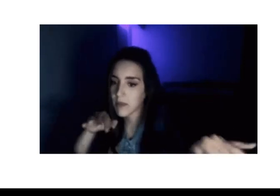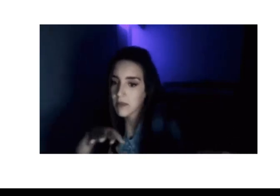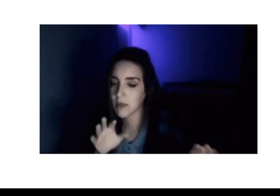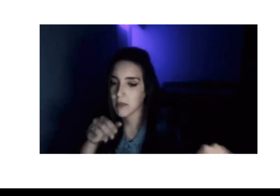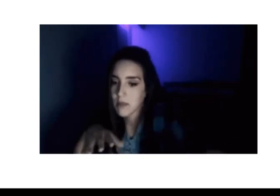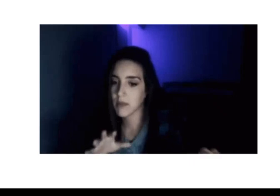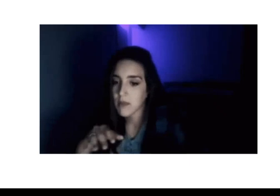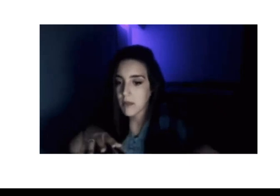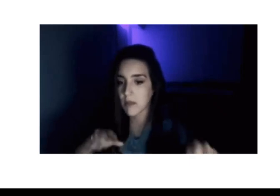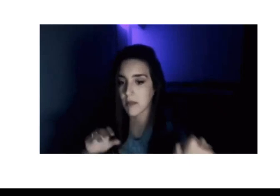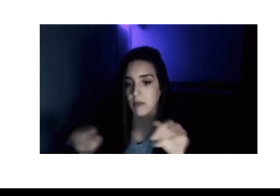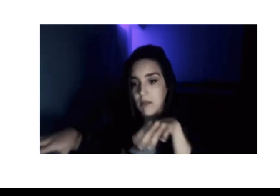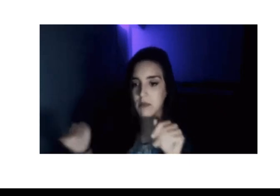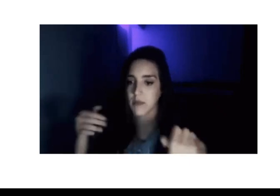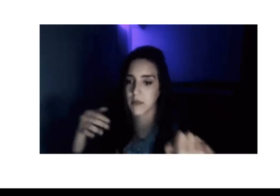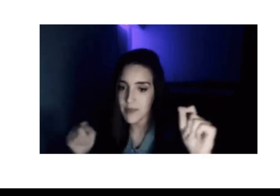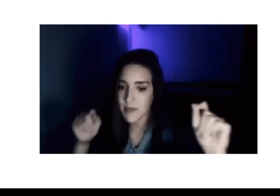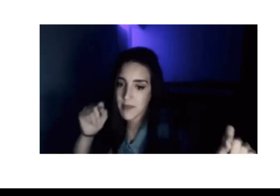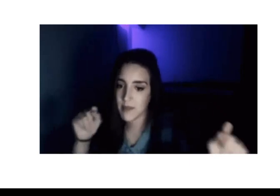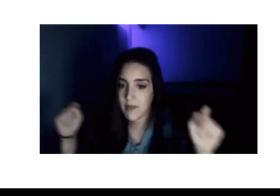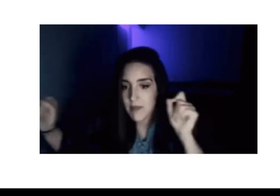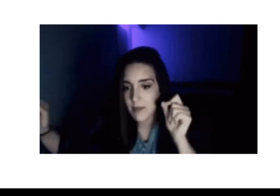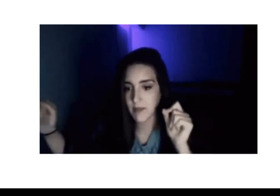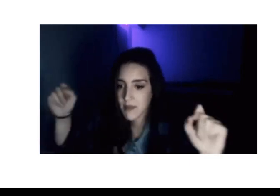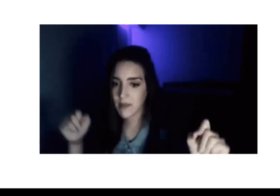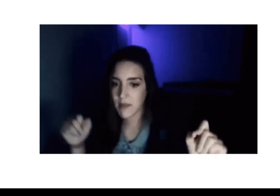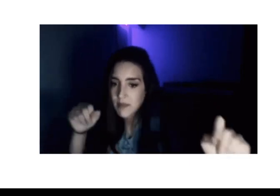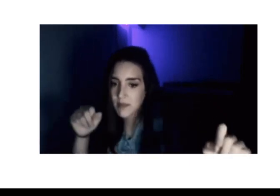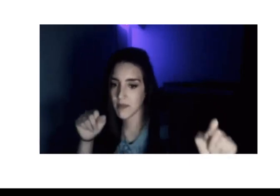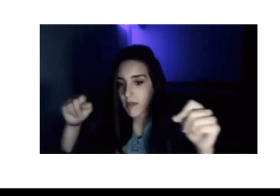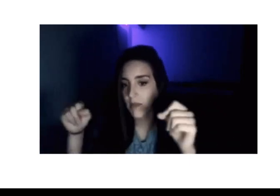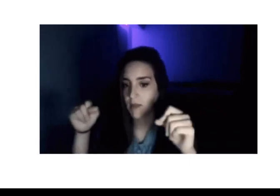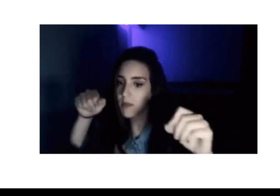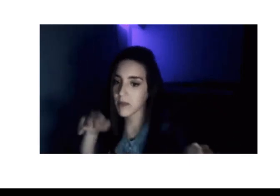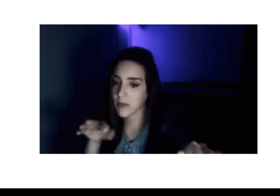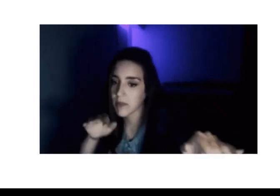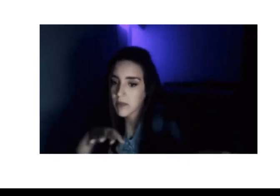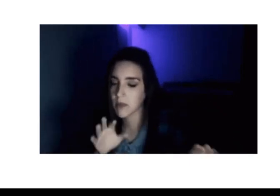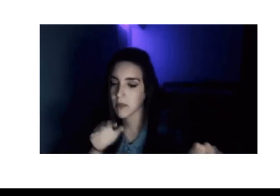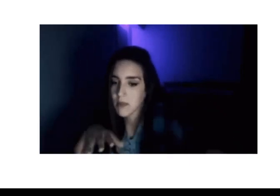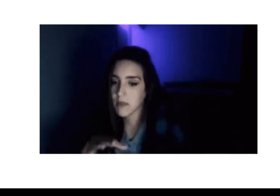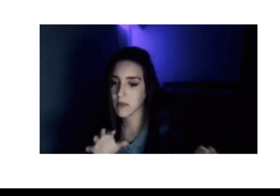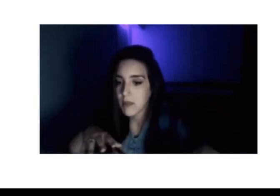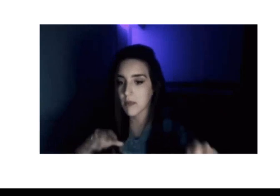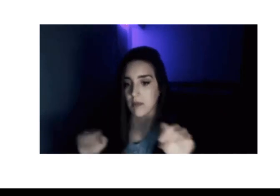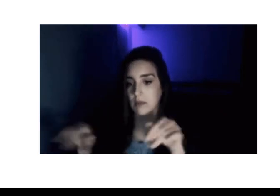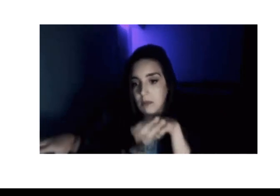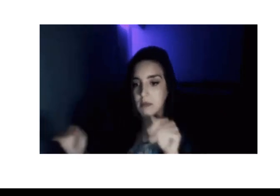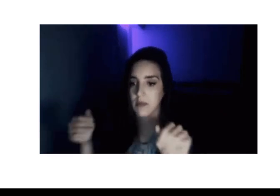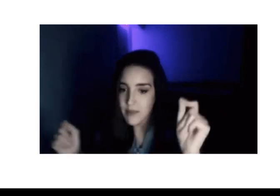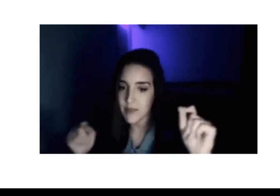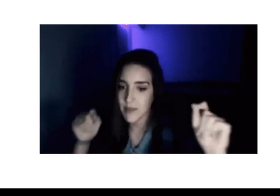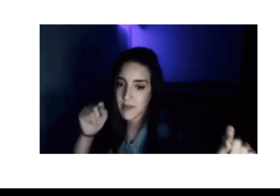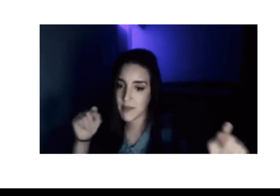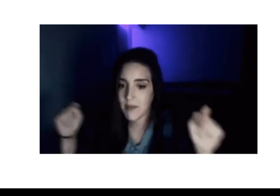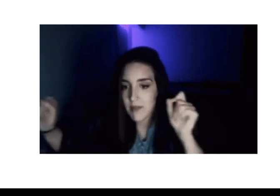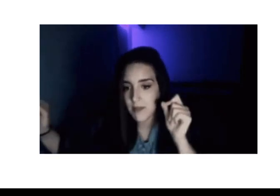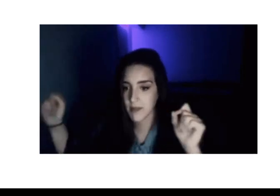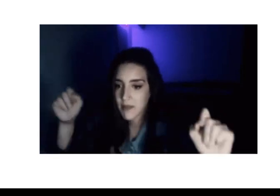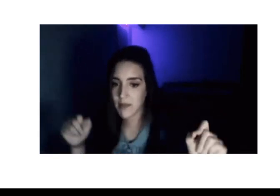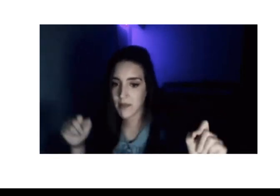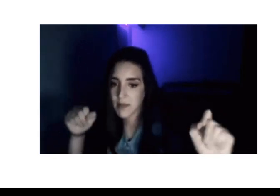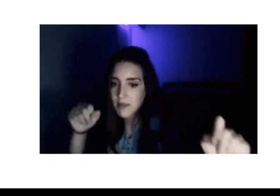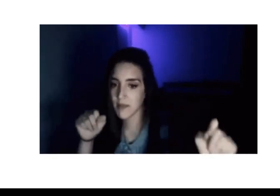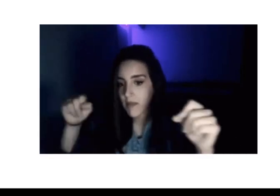los difuntos, ¿no? De verdad era así. Es decir, era un ambiente tremendo, ¿no? Frente a